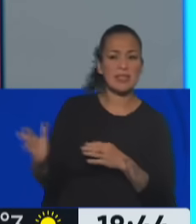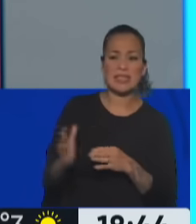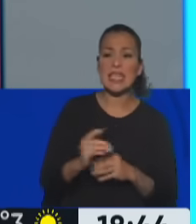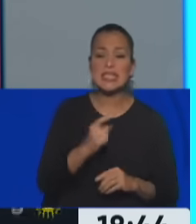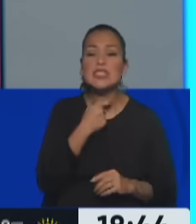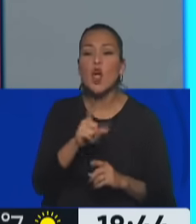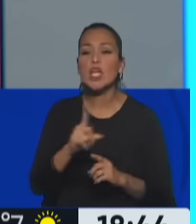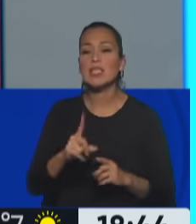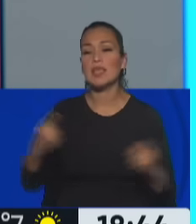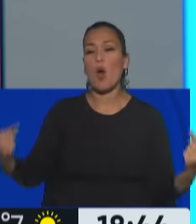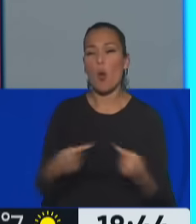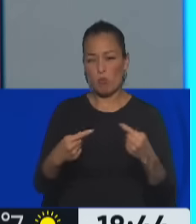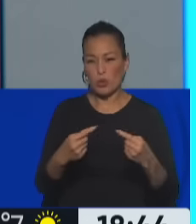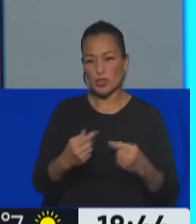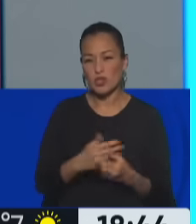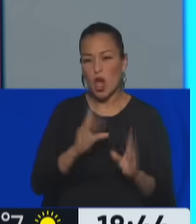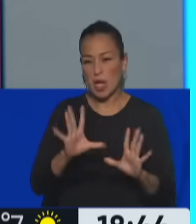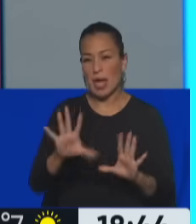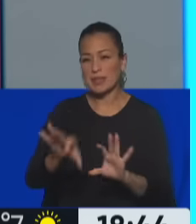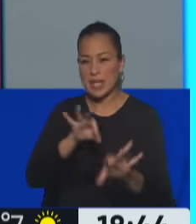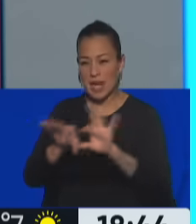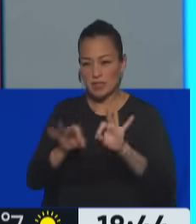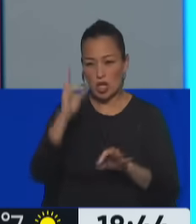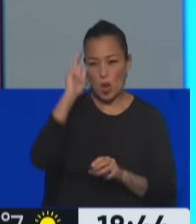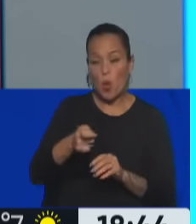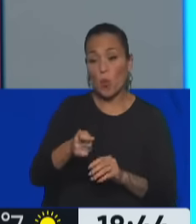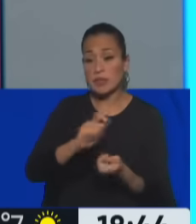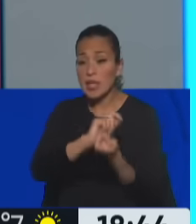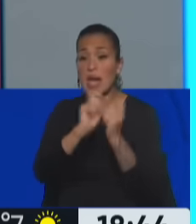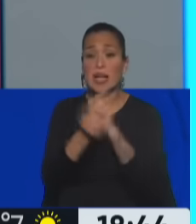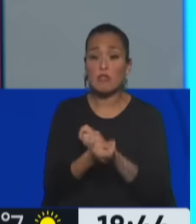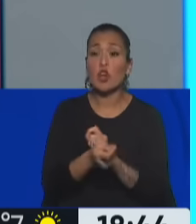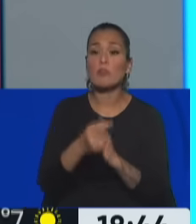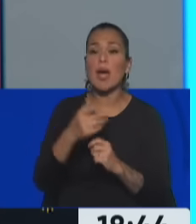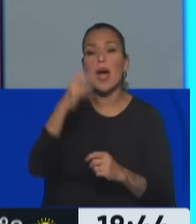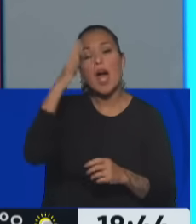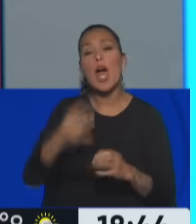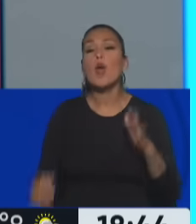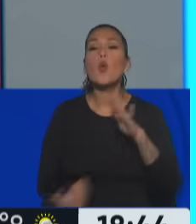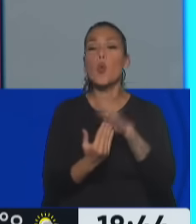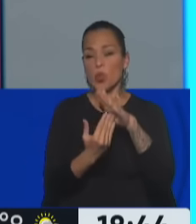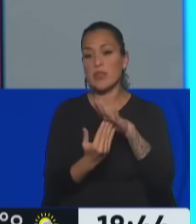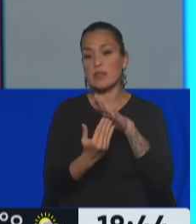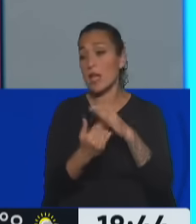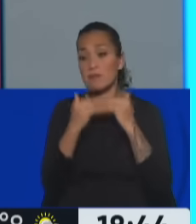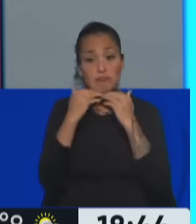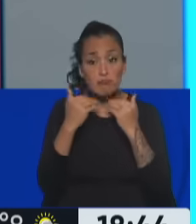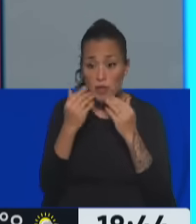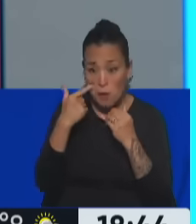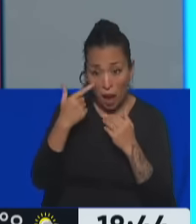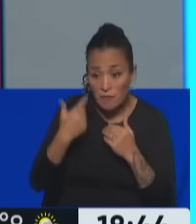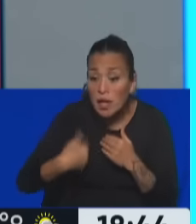oposición, lo que tuvo que ver con esta reforma judicial que, bueno, repetimos, no vamos a saber cómo va a funcionar, sí por lo